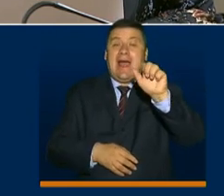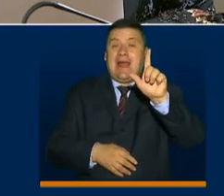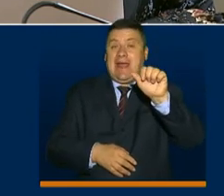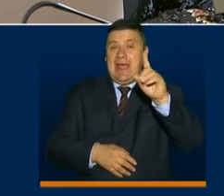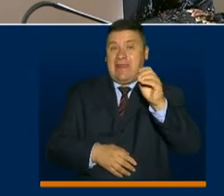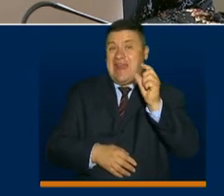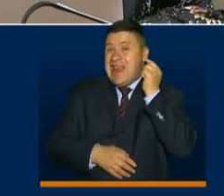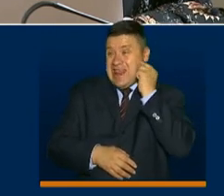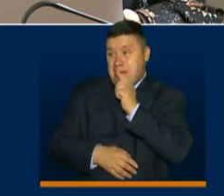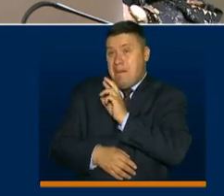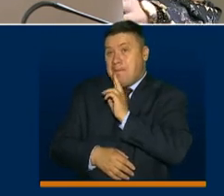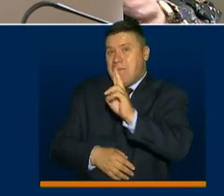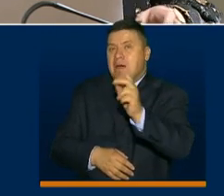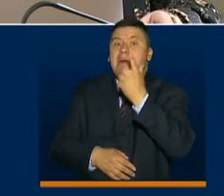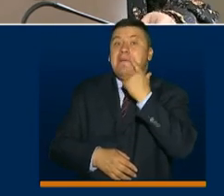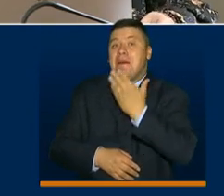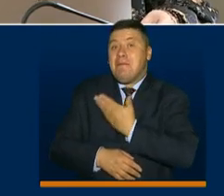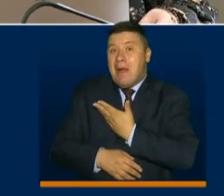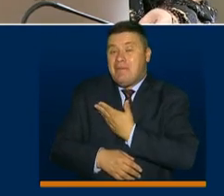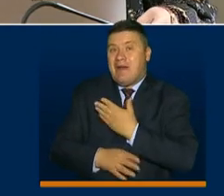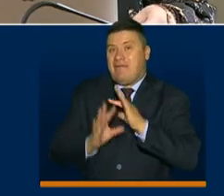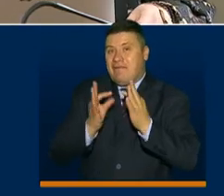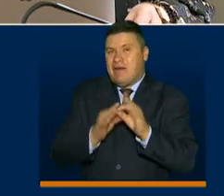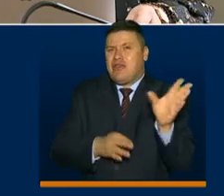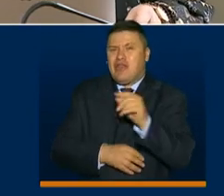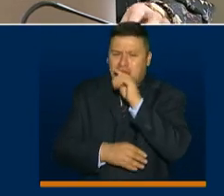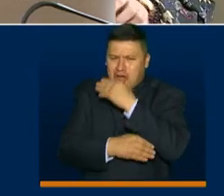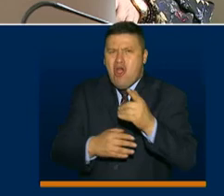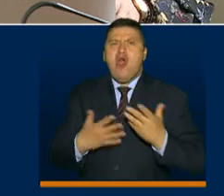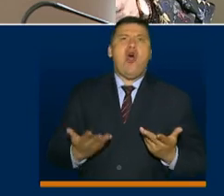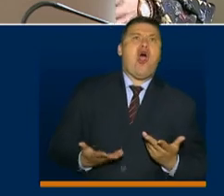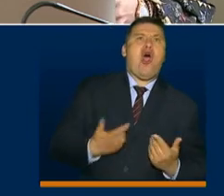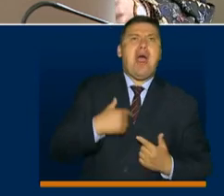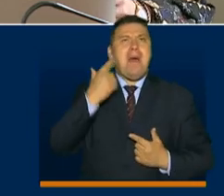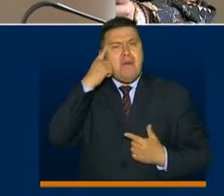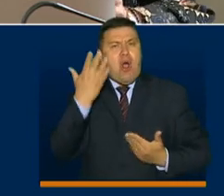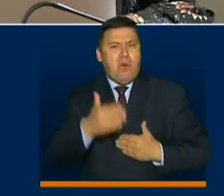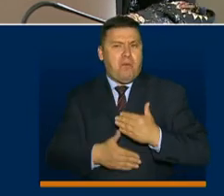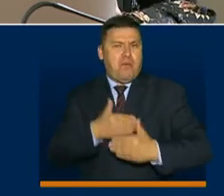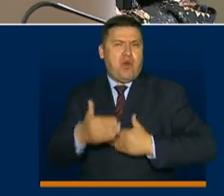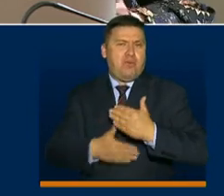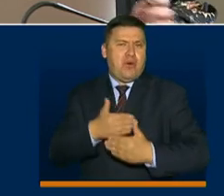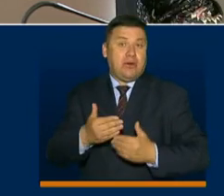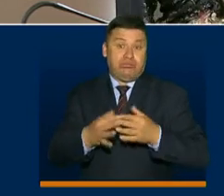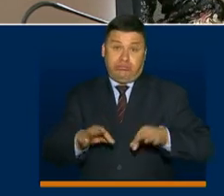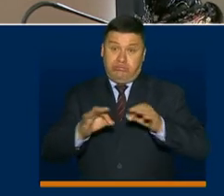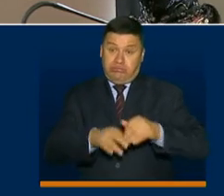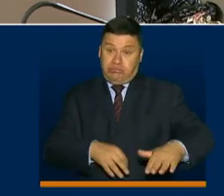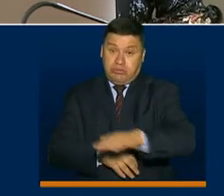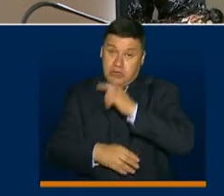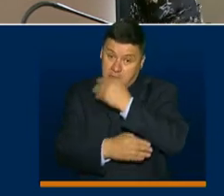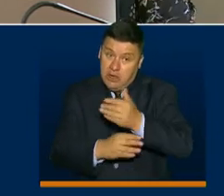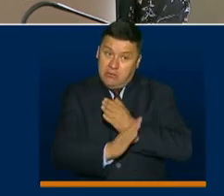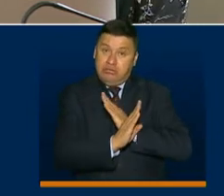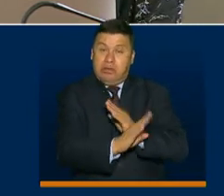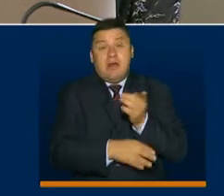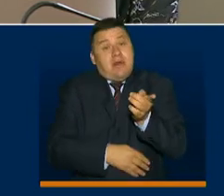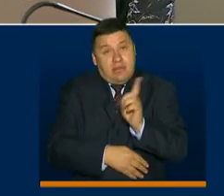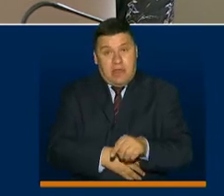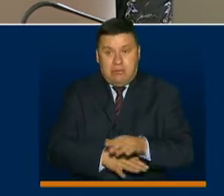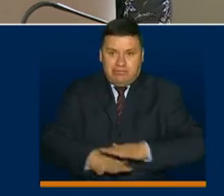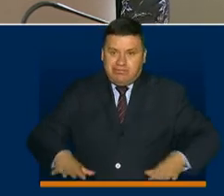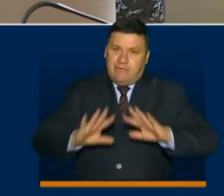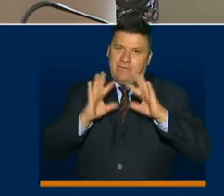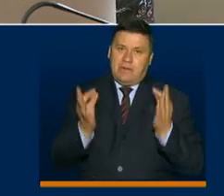a tantas madres, padres y tantos niños de Colombia de cómo se ha pensado este proceso para protegerlos a ellos, pero también para proteger su